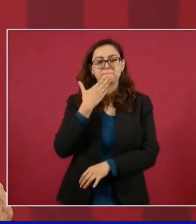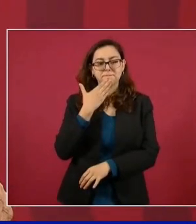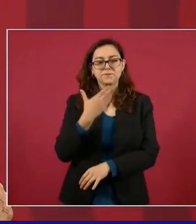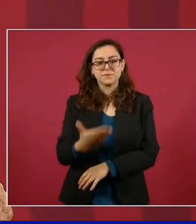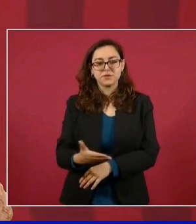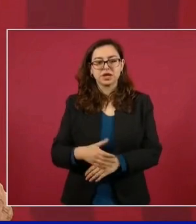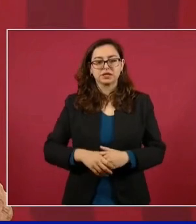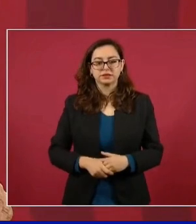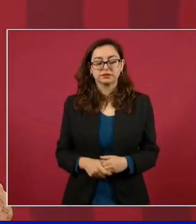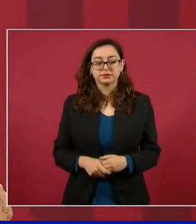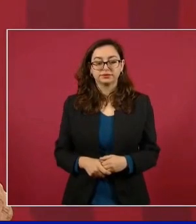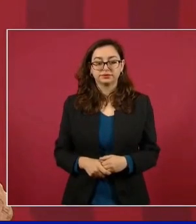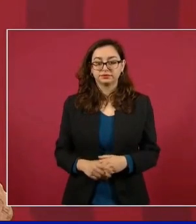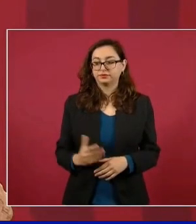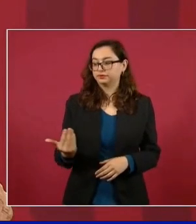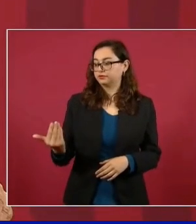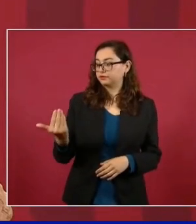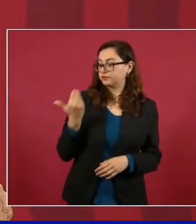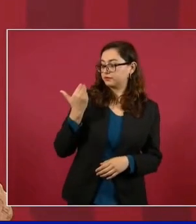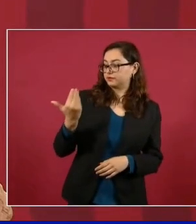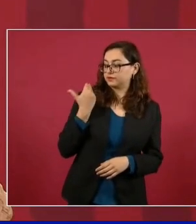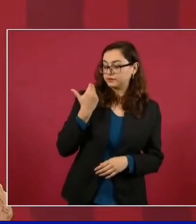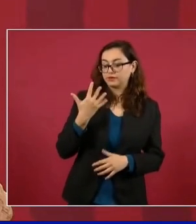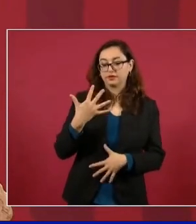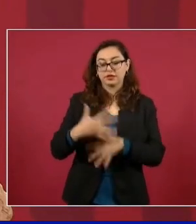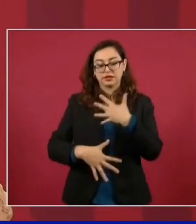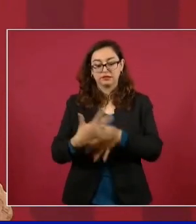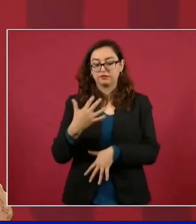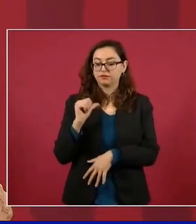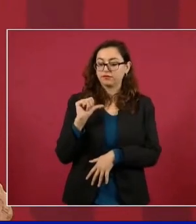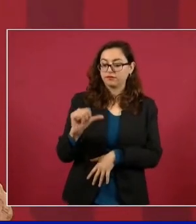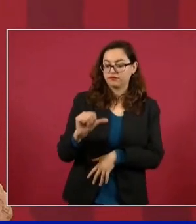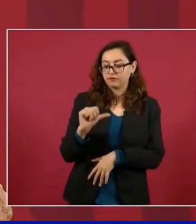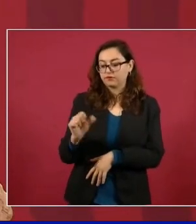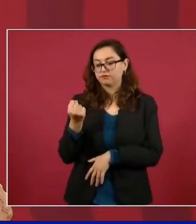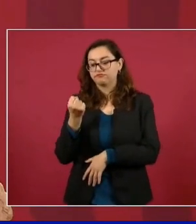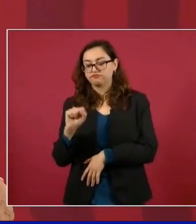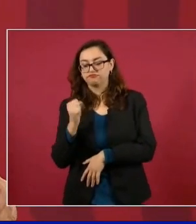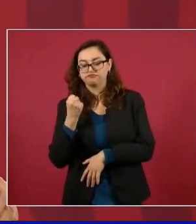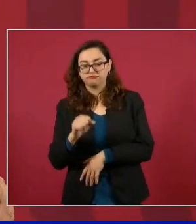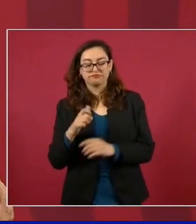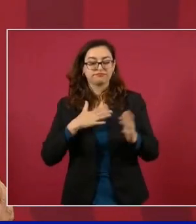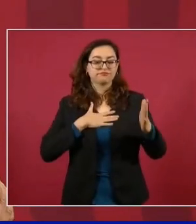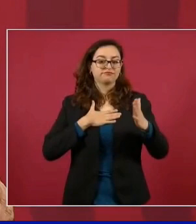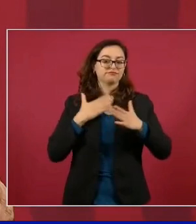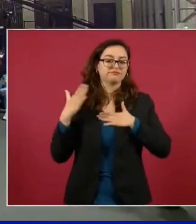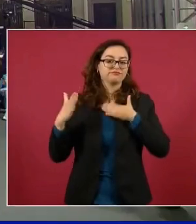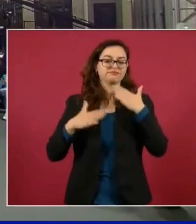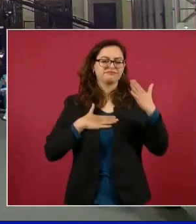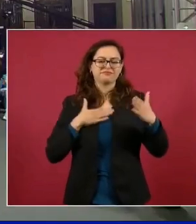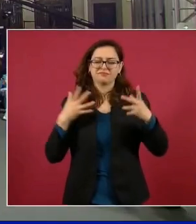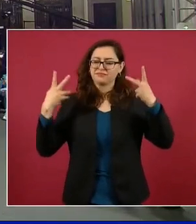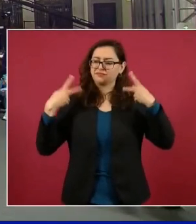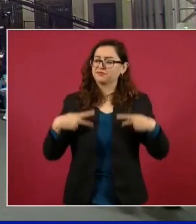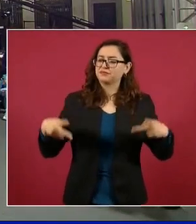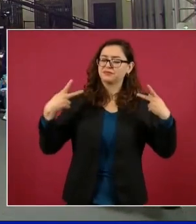Ahora con las fiestas patrias, la gente estaba muy contenta,